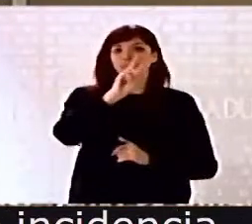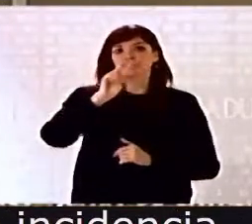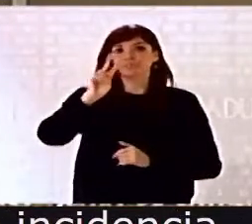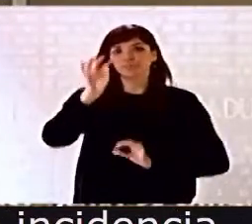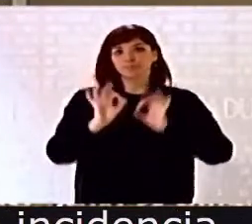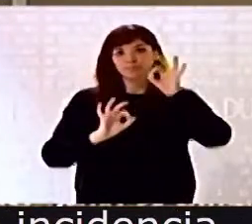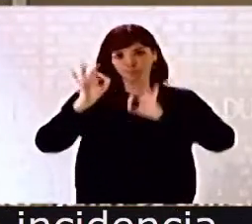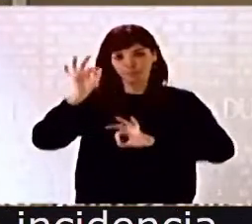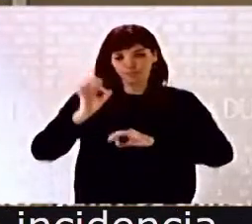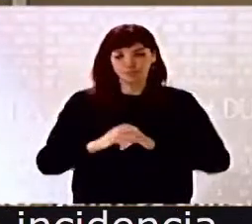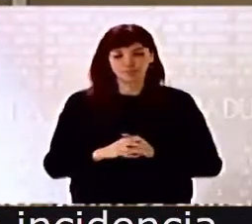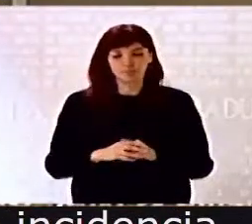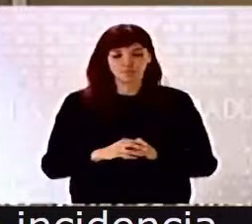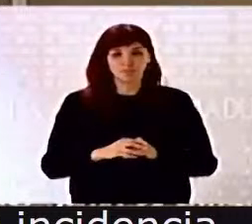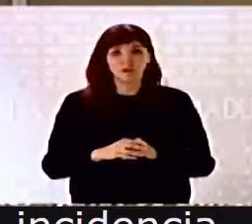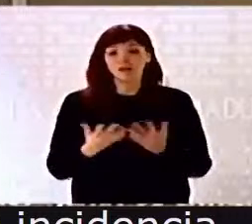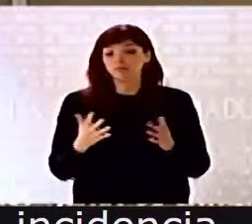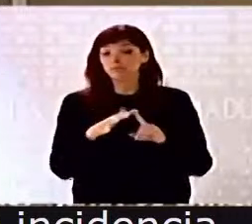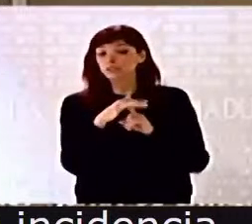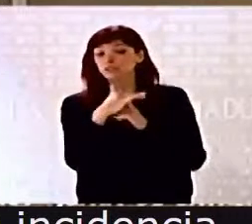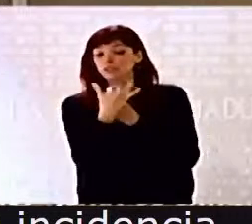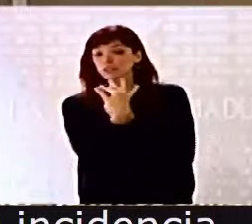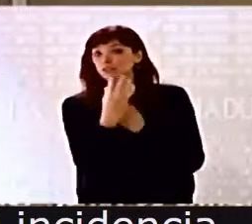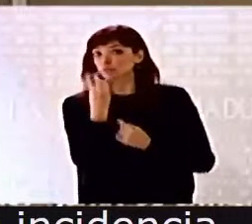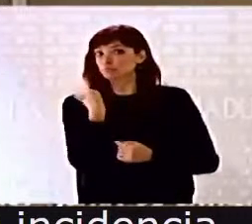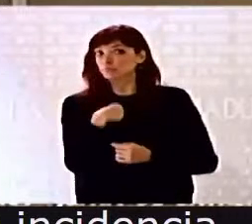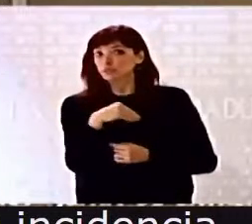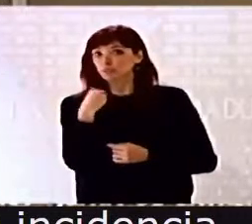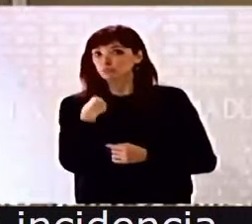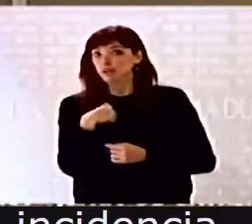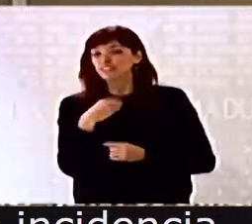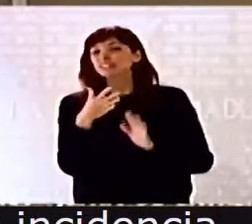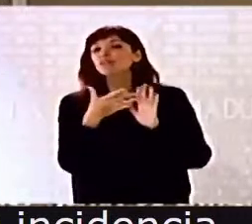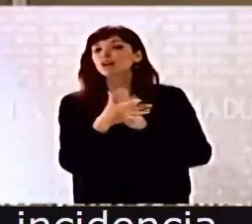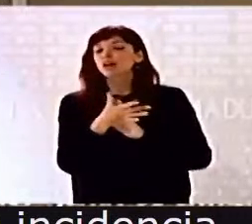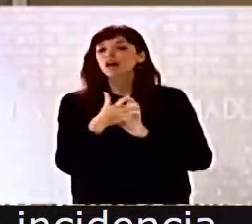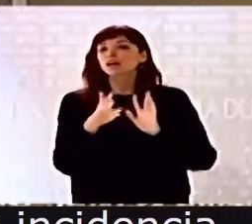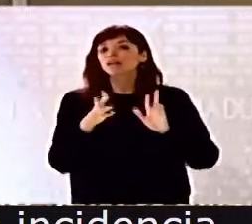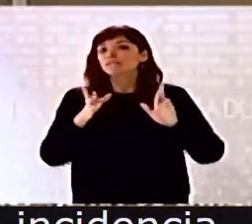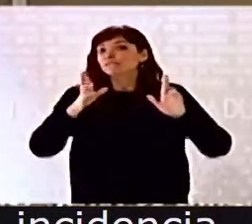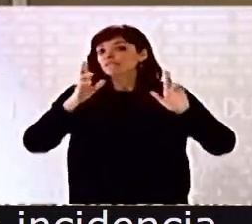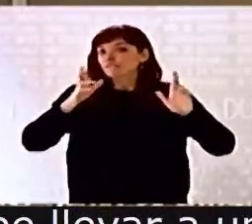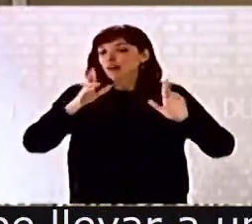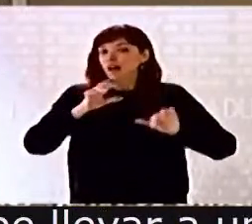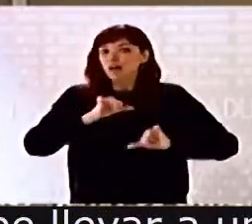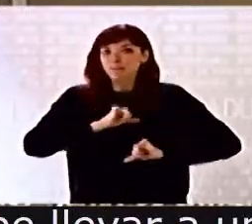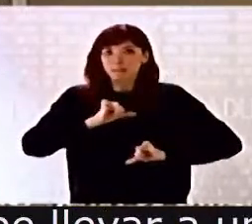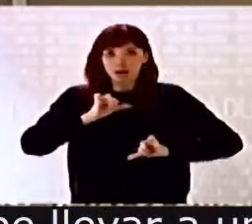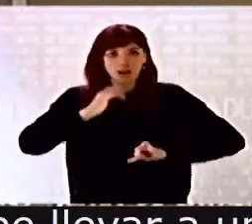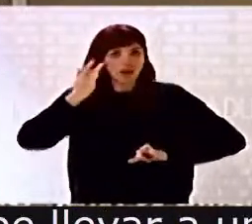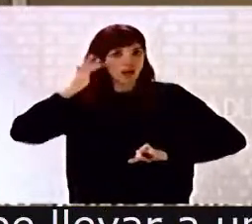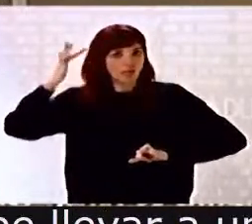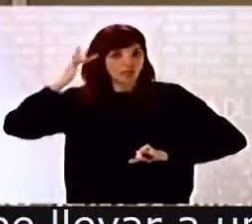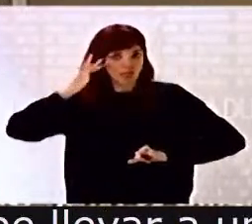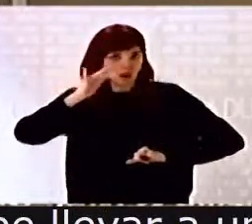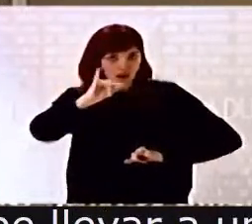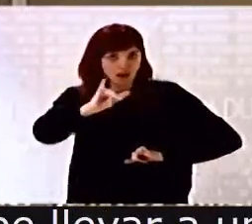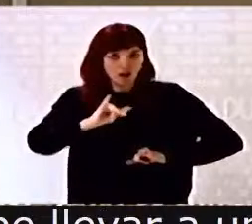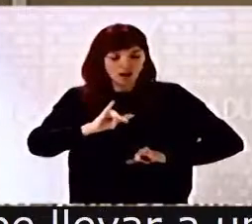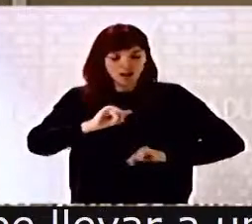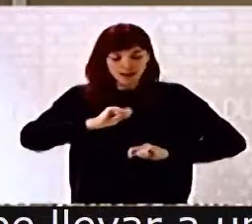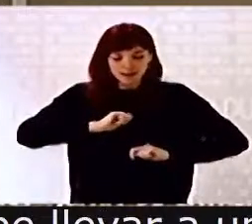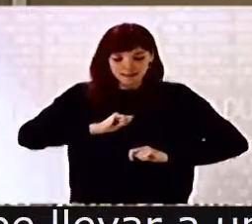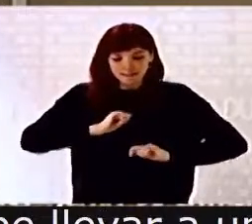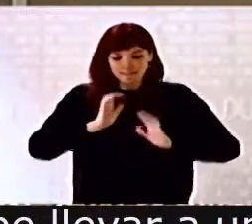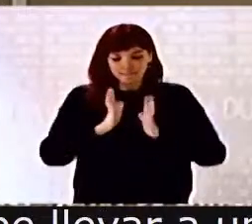Situación que nos debe llevar a una esperanza, y esa esperanza a animarnos